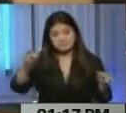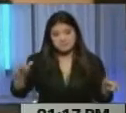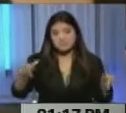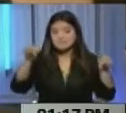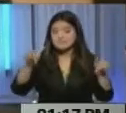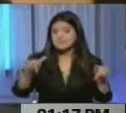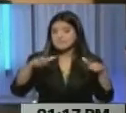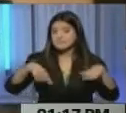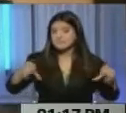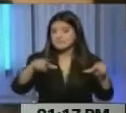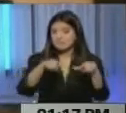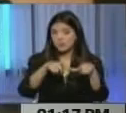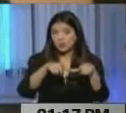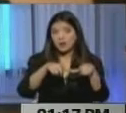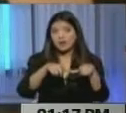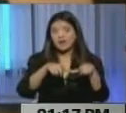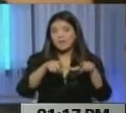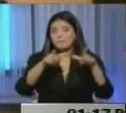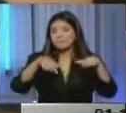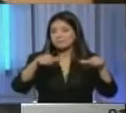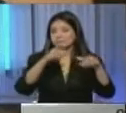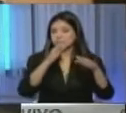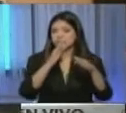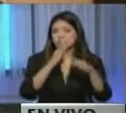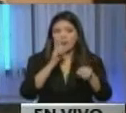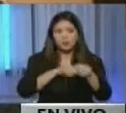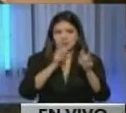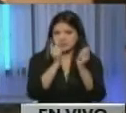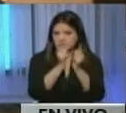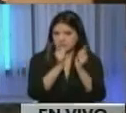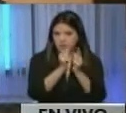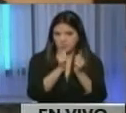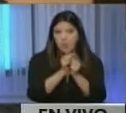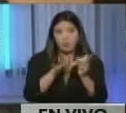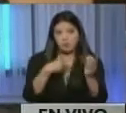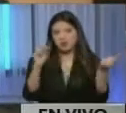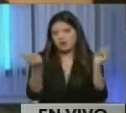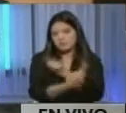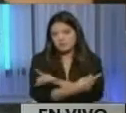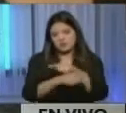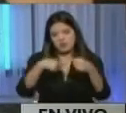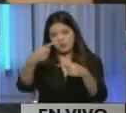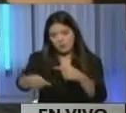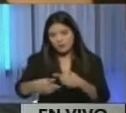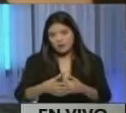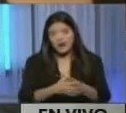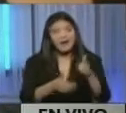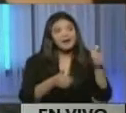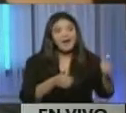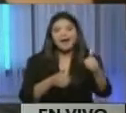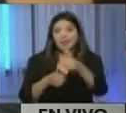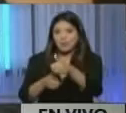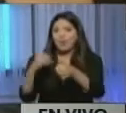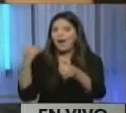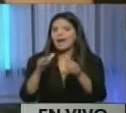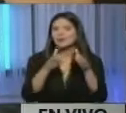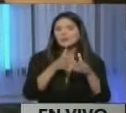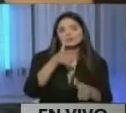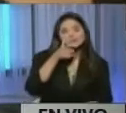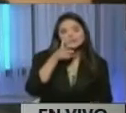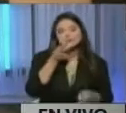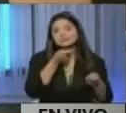zonas son territoriales, temporales y transitorias. Cada zona contará con equipos de monitoreo